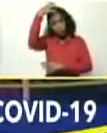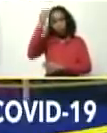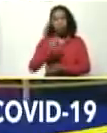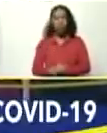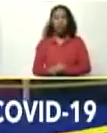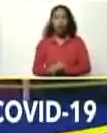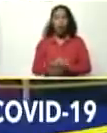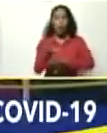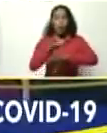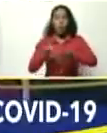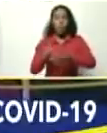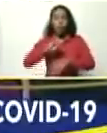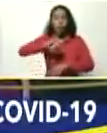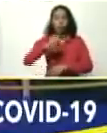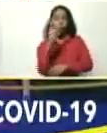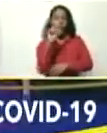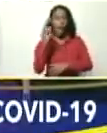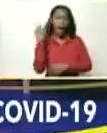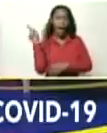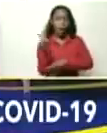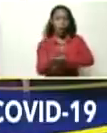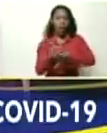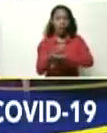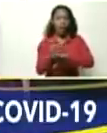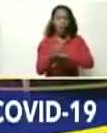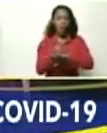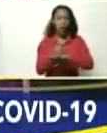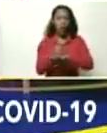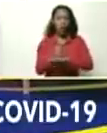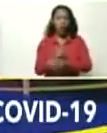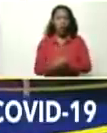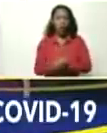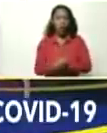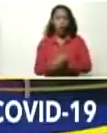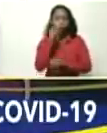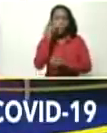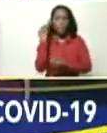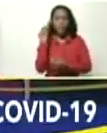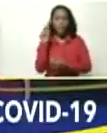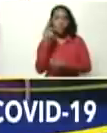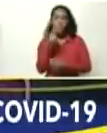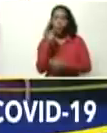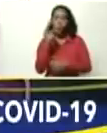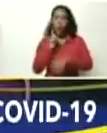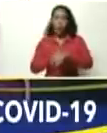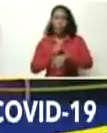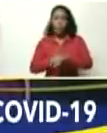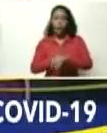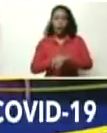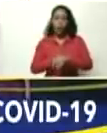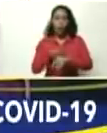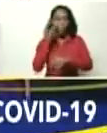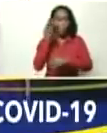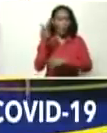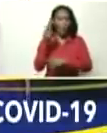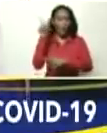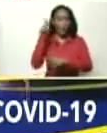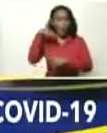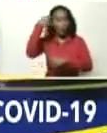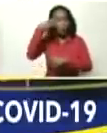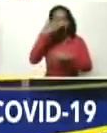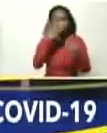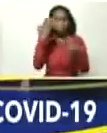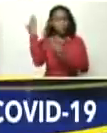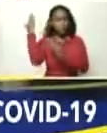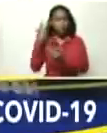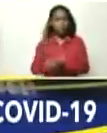municipio Julián Mellado, allá está el gobernador José Manuel Vázquez, un poco más temprano. Vamos a ver esta grabación,